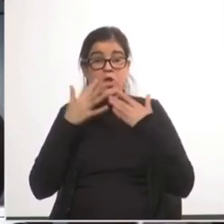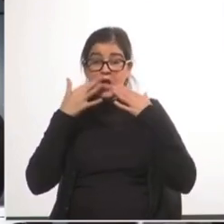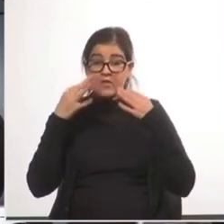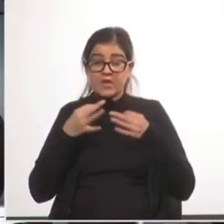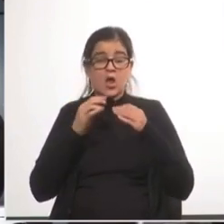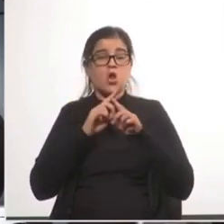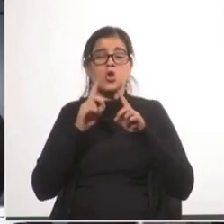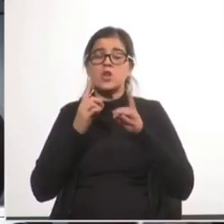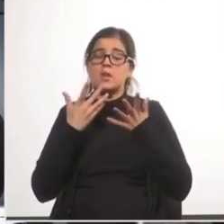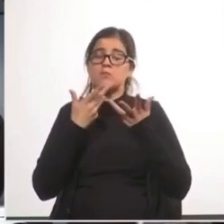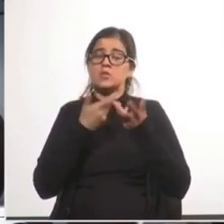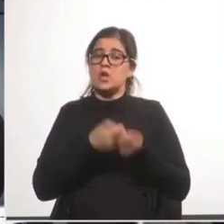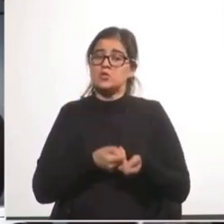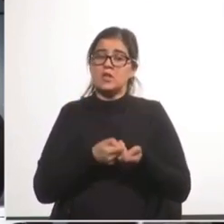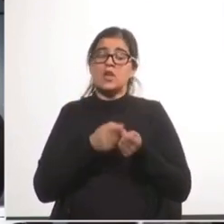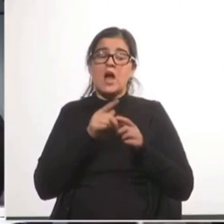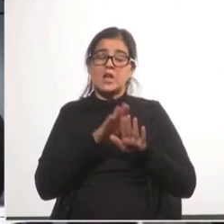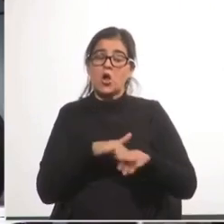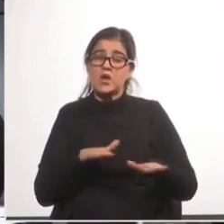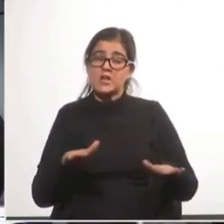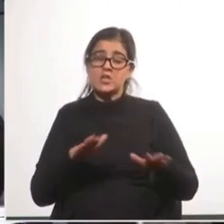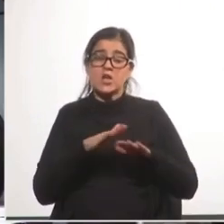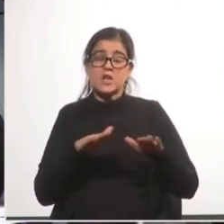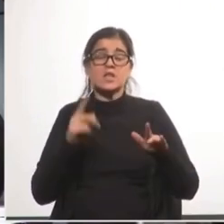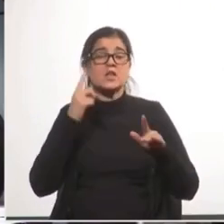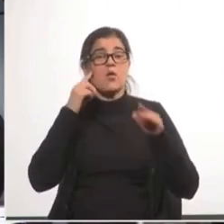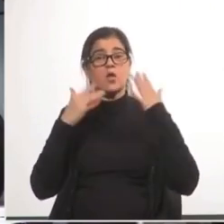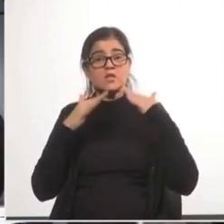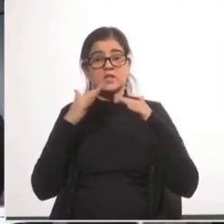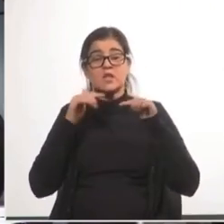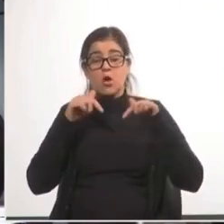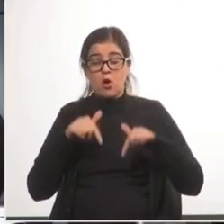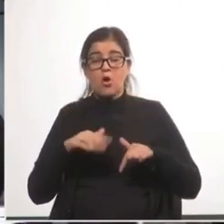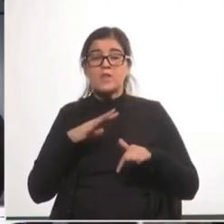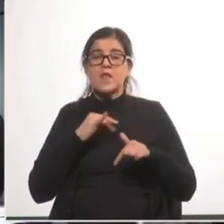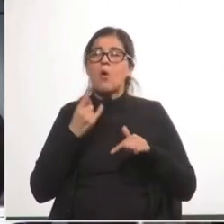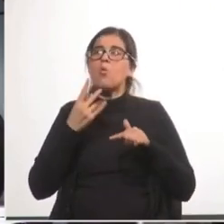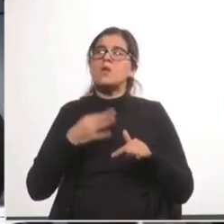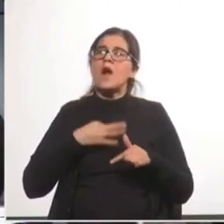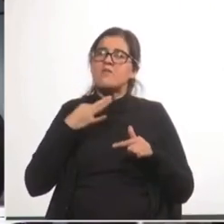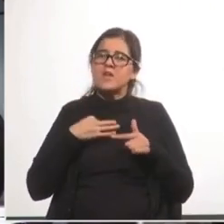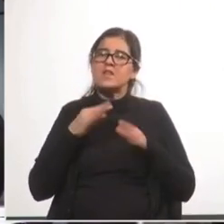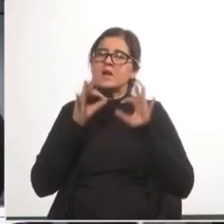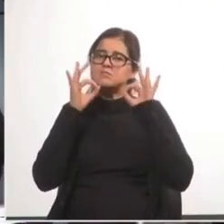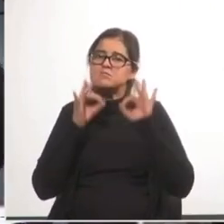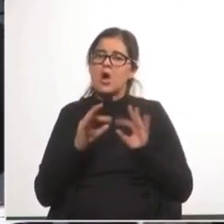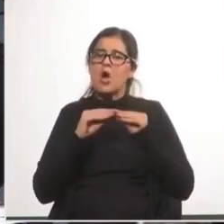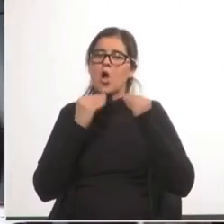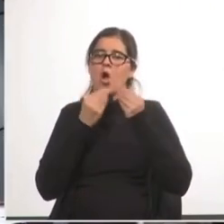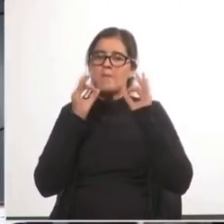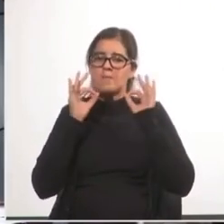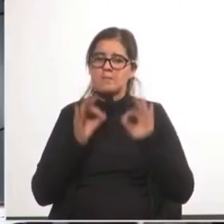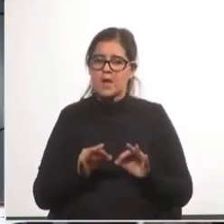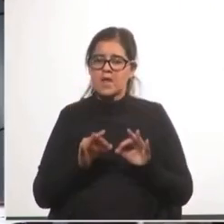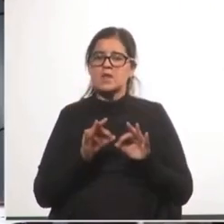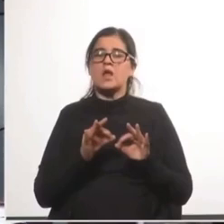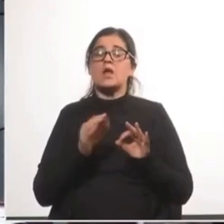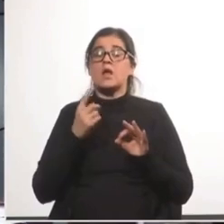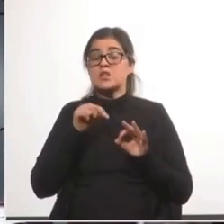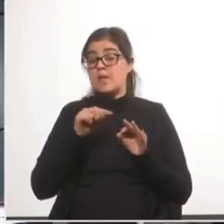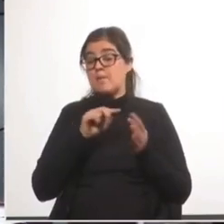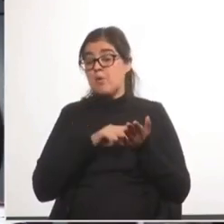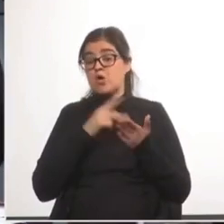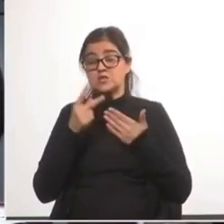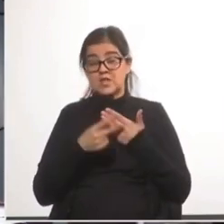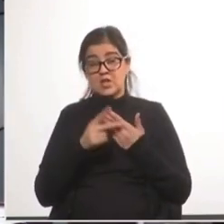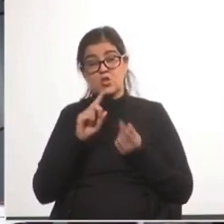estamos contribuyendo a que los niños, niñas y adolescentes tengan una vida plena, sino por el contrario, este